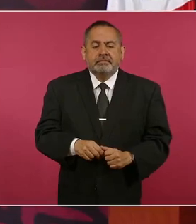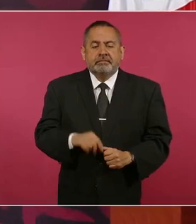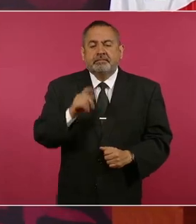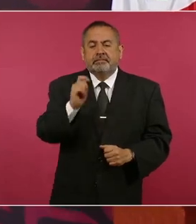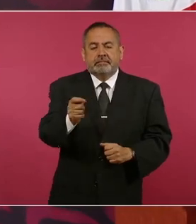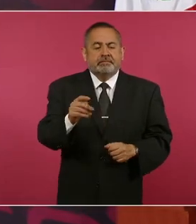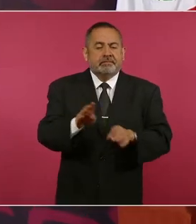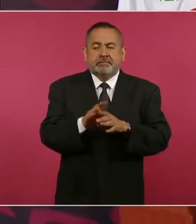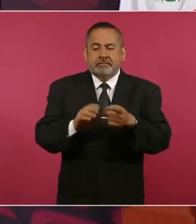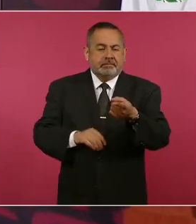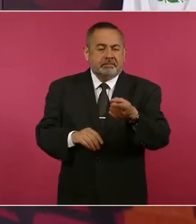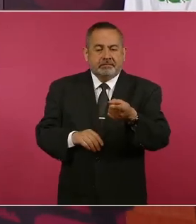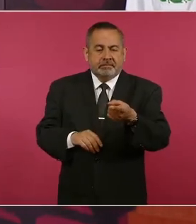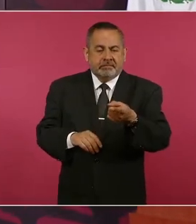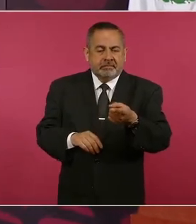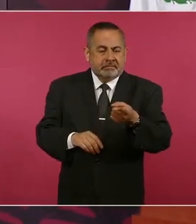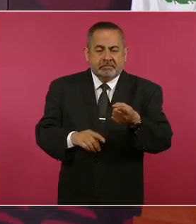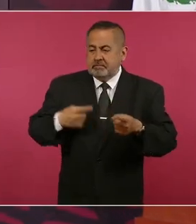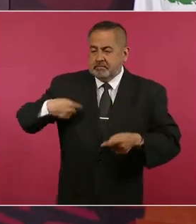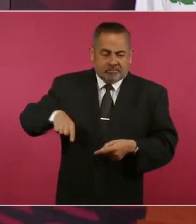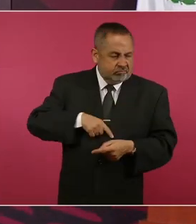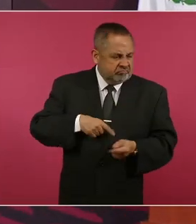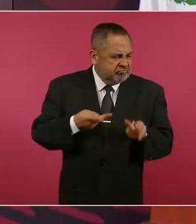cuestionar, hostigar